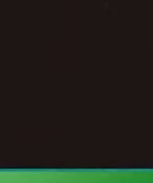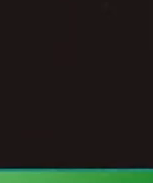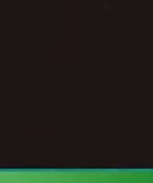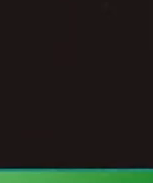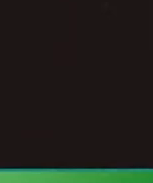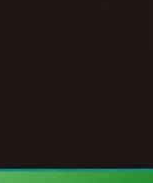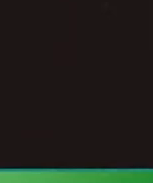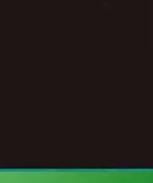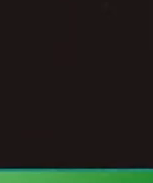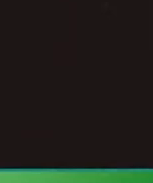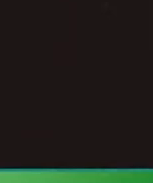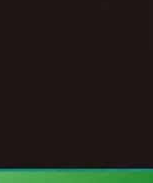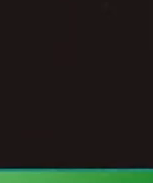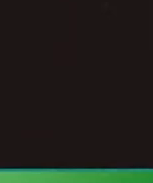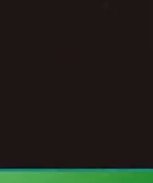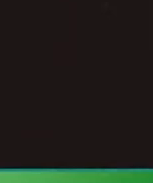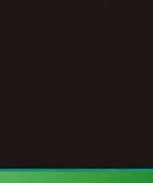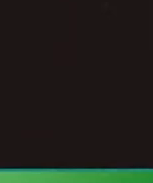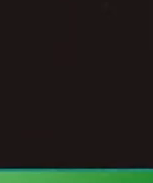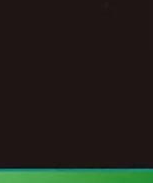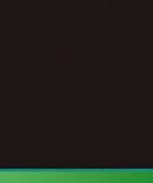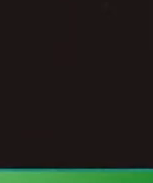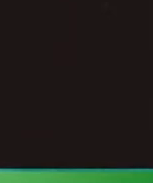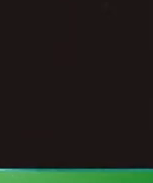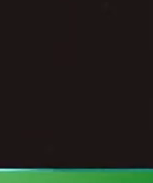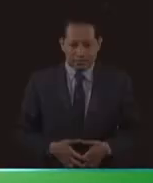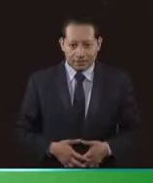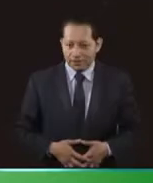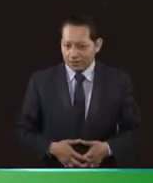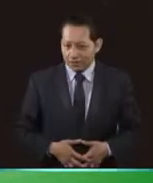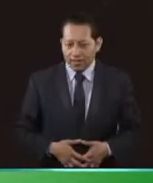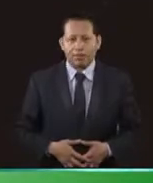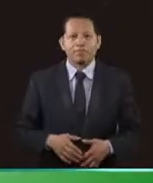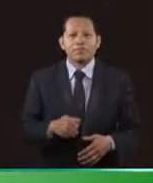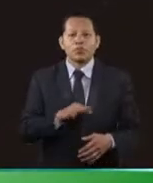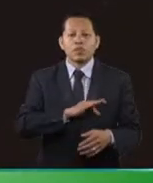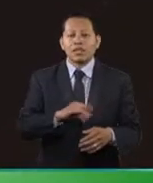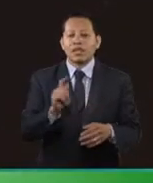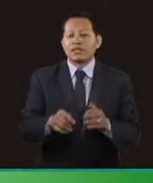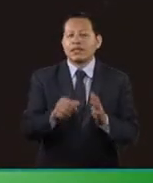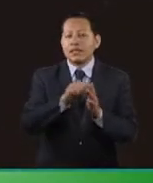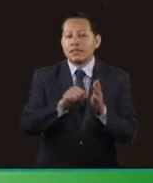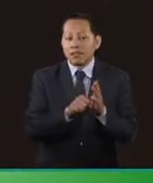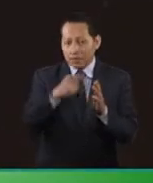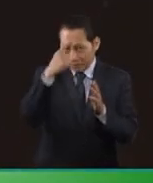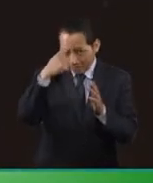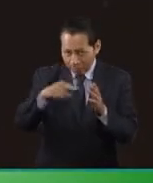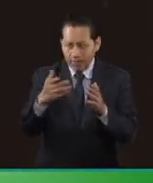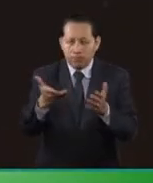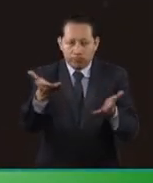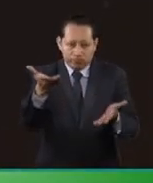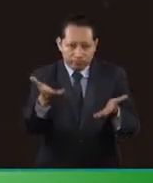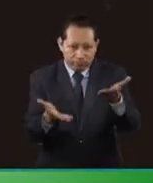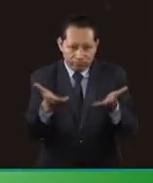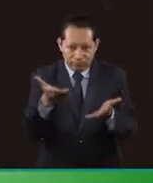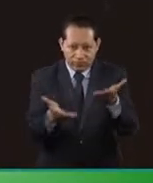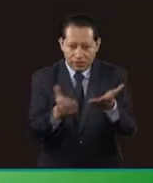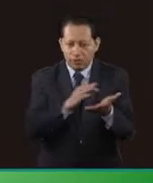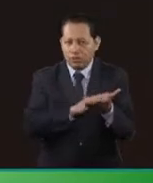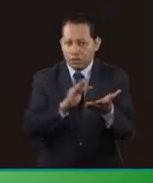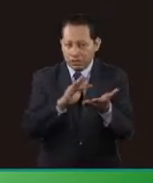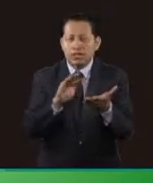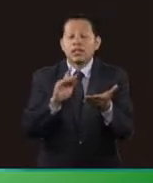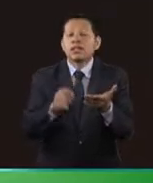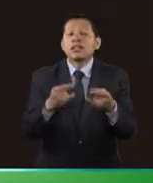poder público sino que requiere el funcionamiento Real del sistema de pesos y de contrapesos la